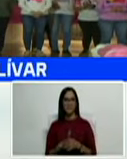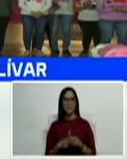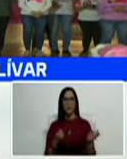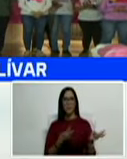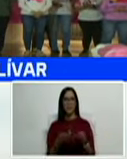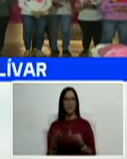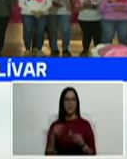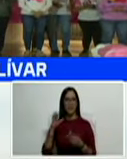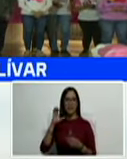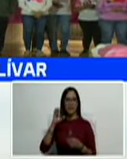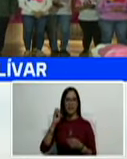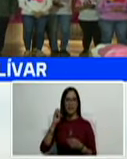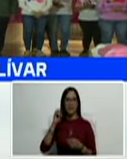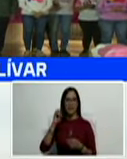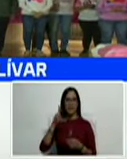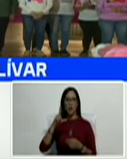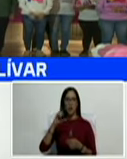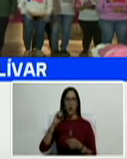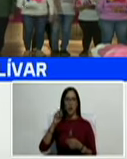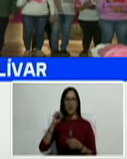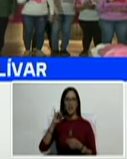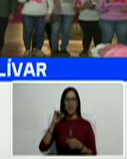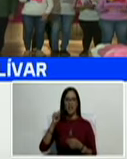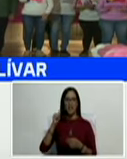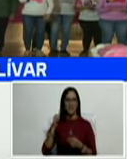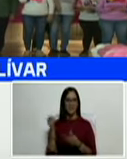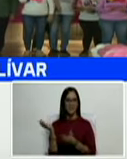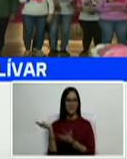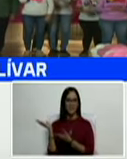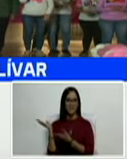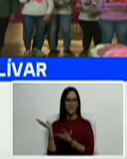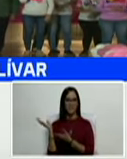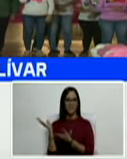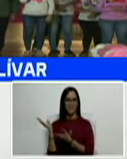a Eloína Montilla Segovia, Eloína.